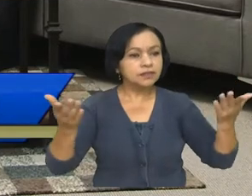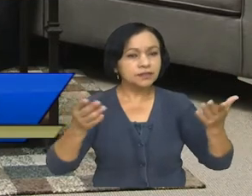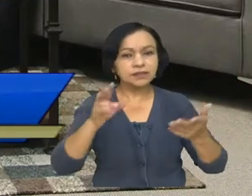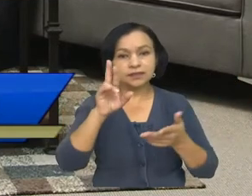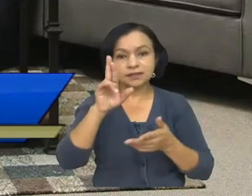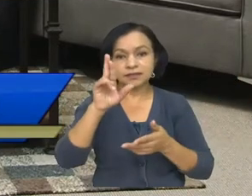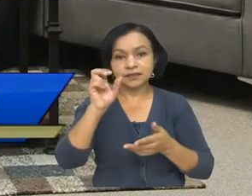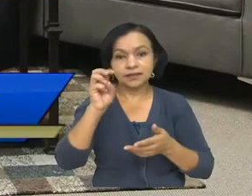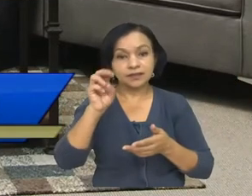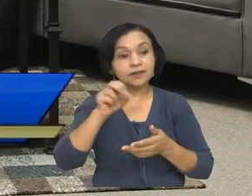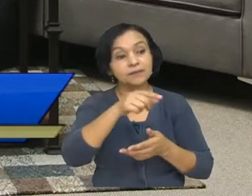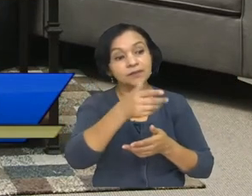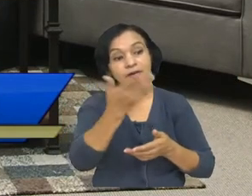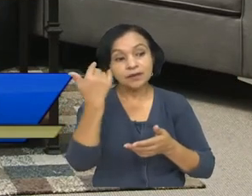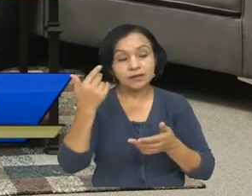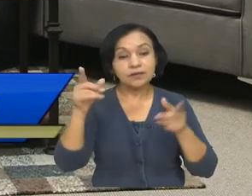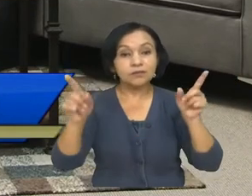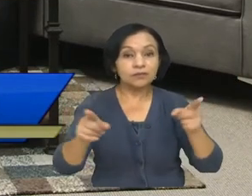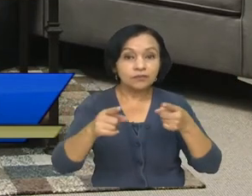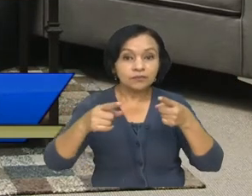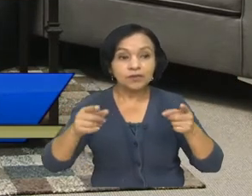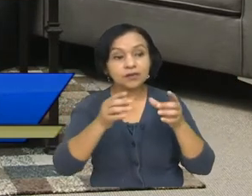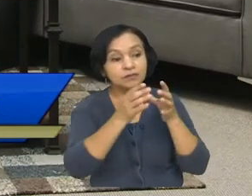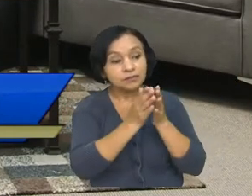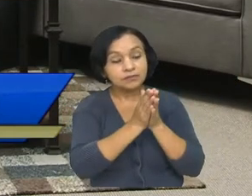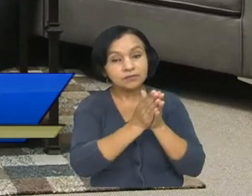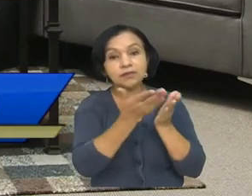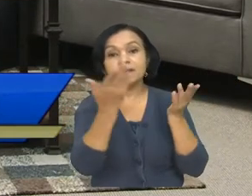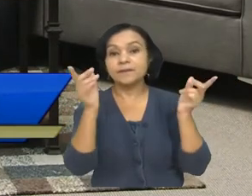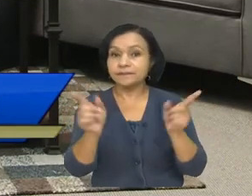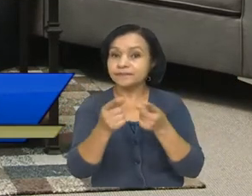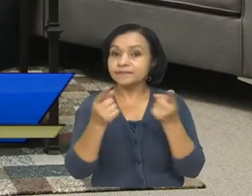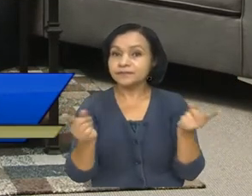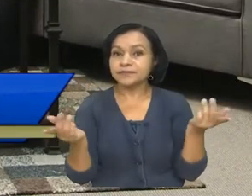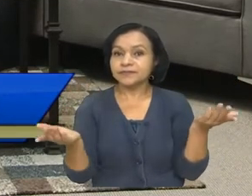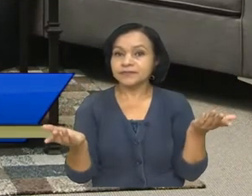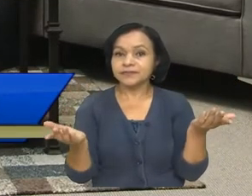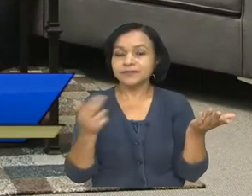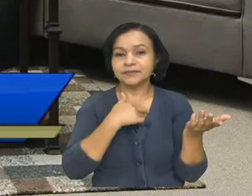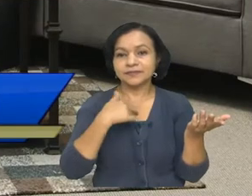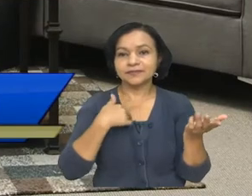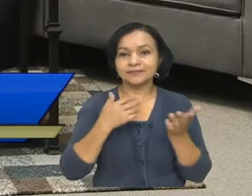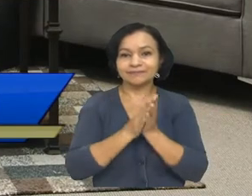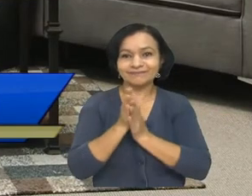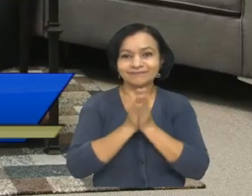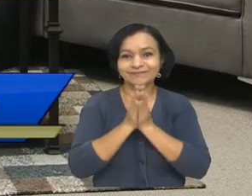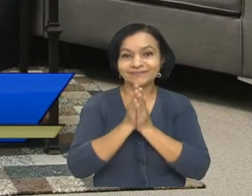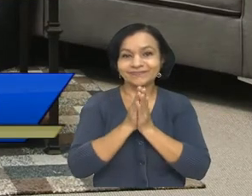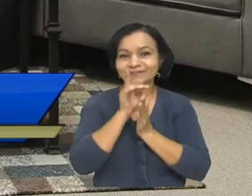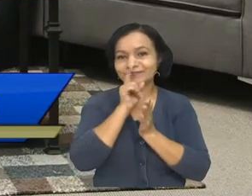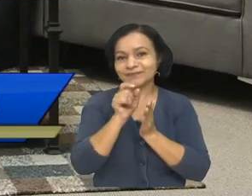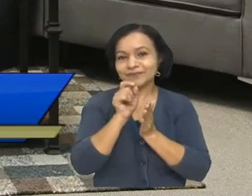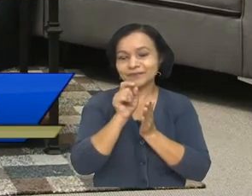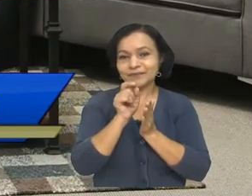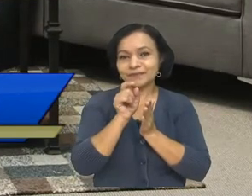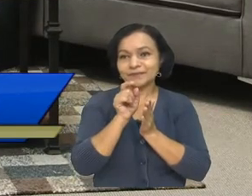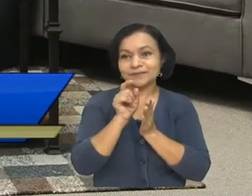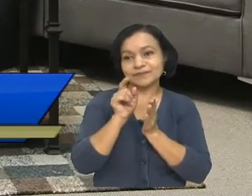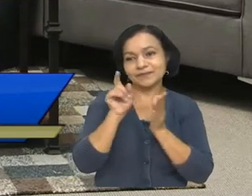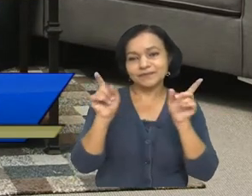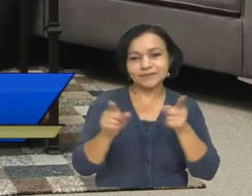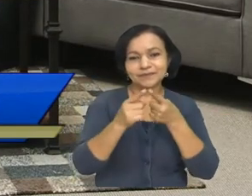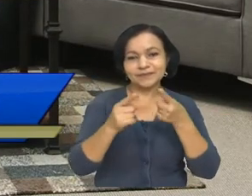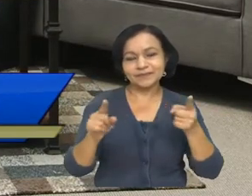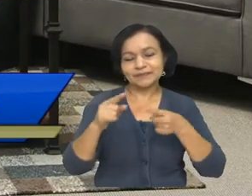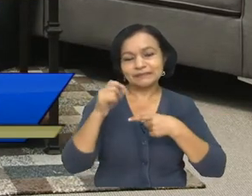vamos, formemos la orquesta o reincorporemos a la orquesta. Entonces prácticamente ahí sí me llamó más el sentimiento por la